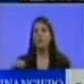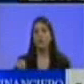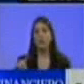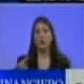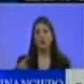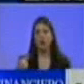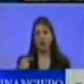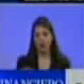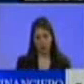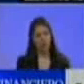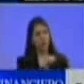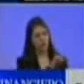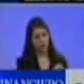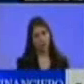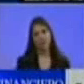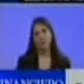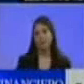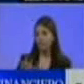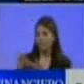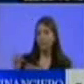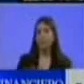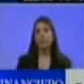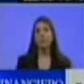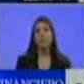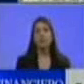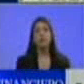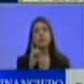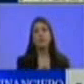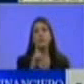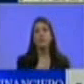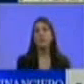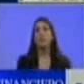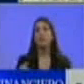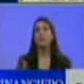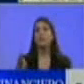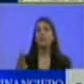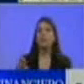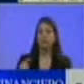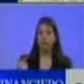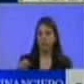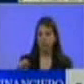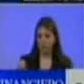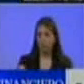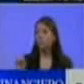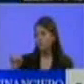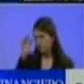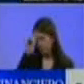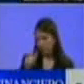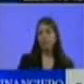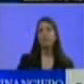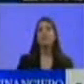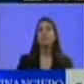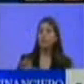no deben publicitar obras públicas o promesas de gobierno. Deben ceñirse a, por